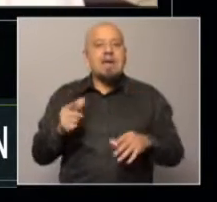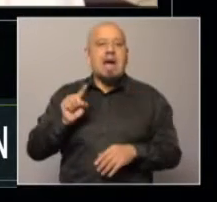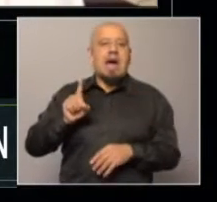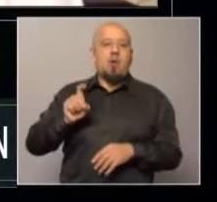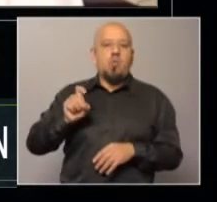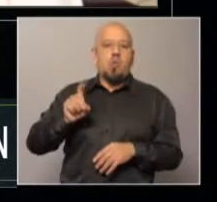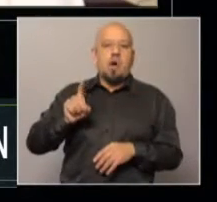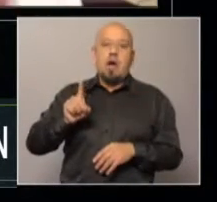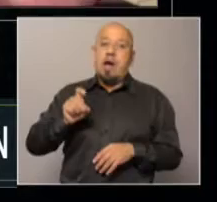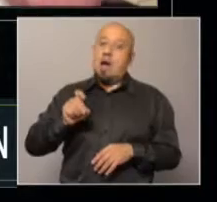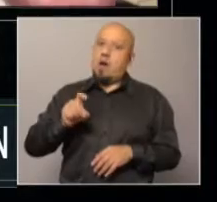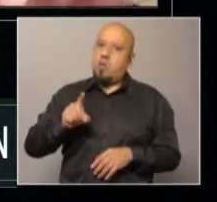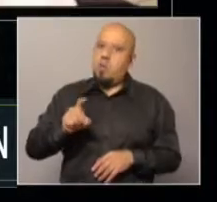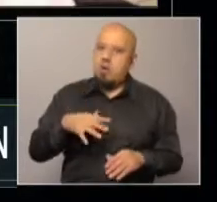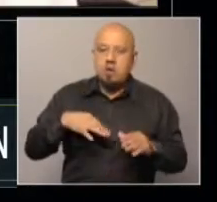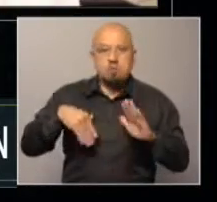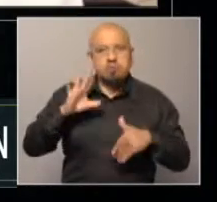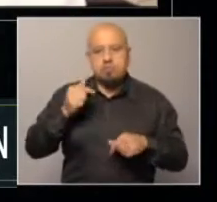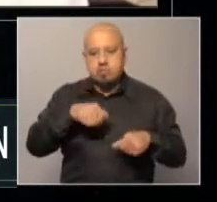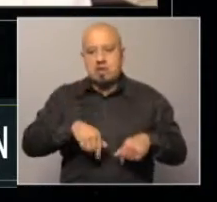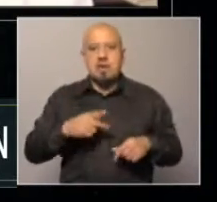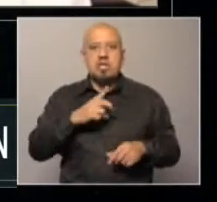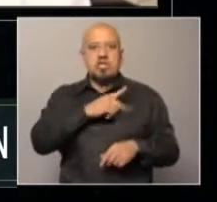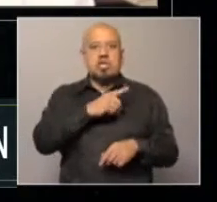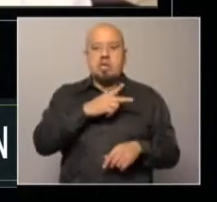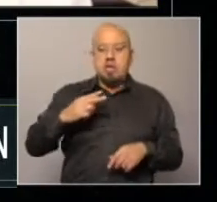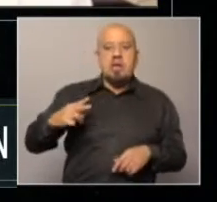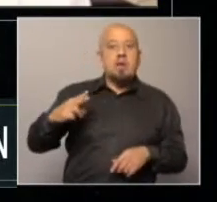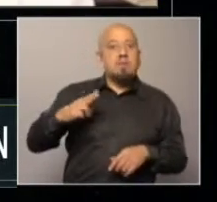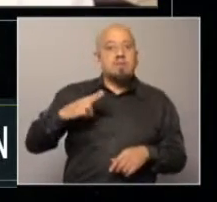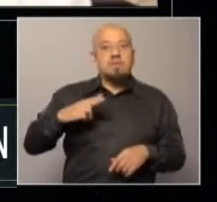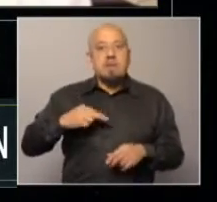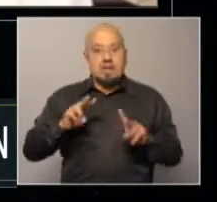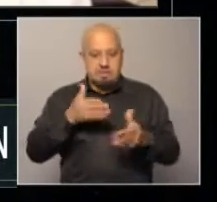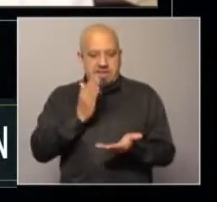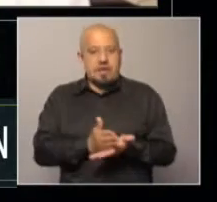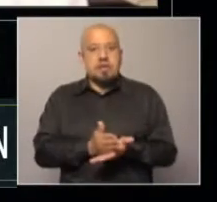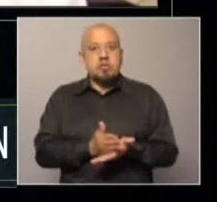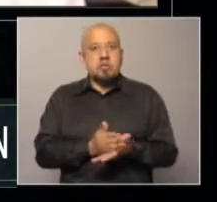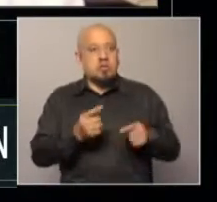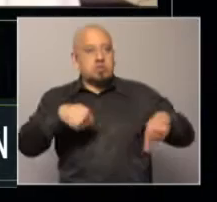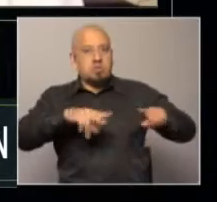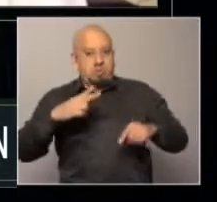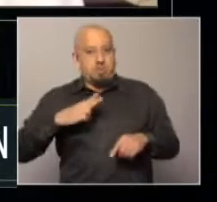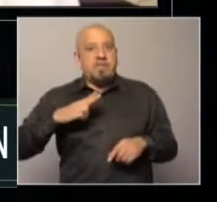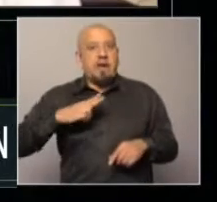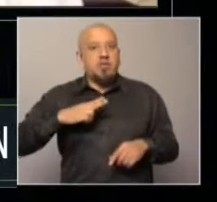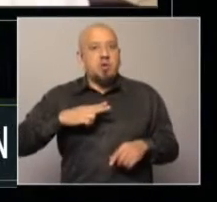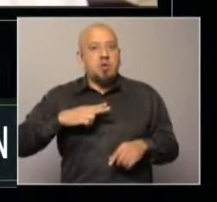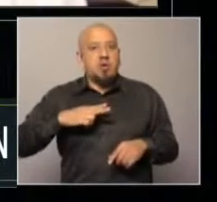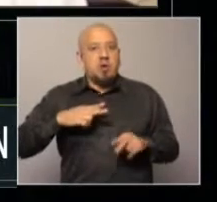es una privatización absoluta, es uno de los pocos países donde los derechos de propiedad de agua son de los particulares y